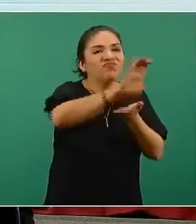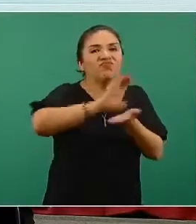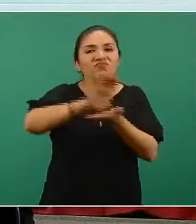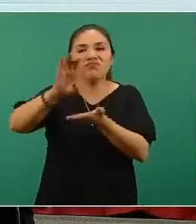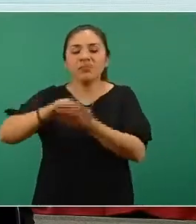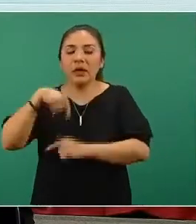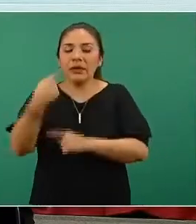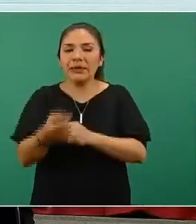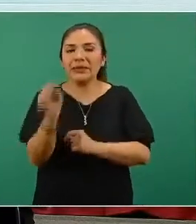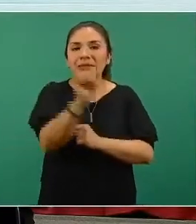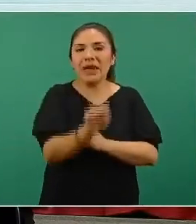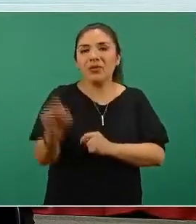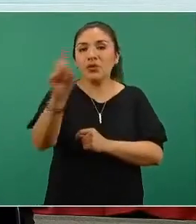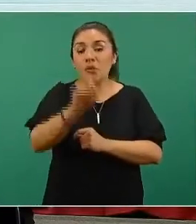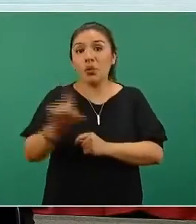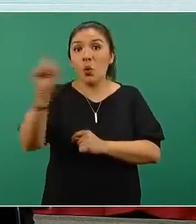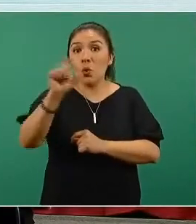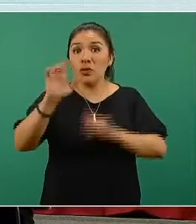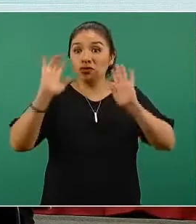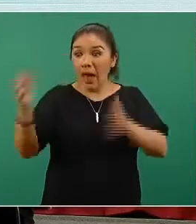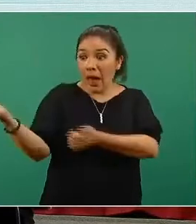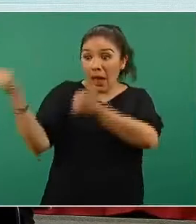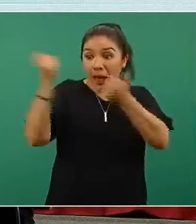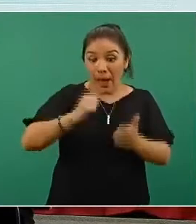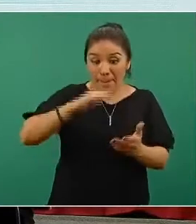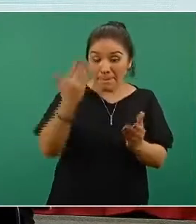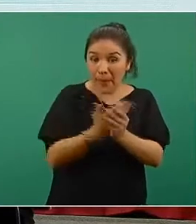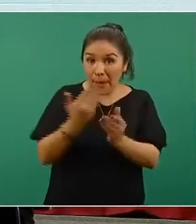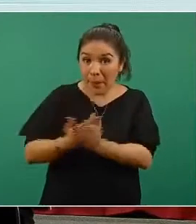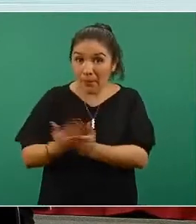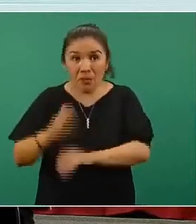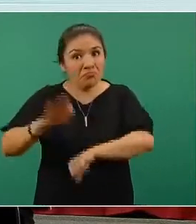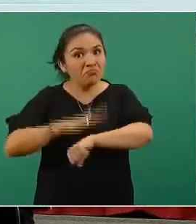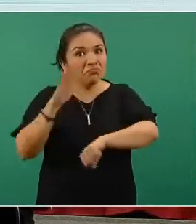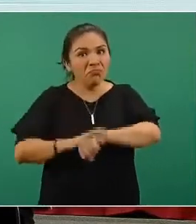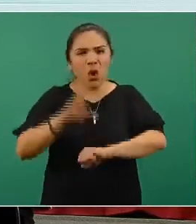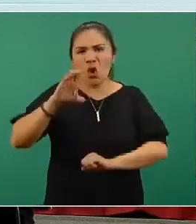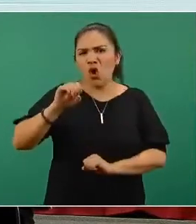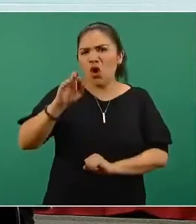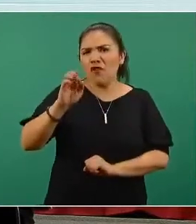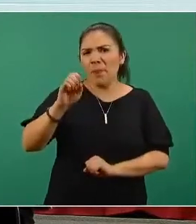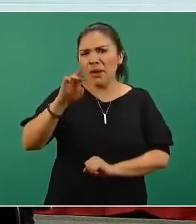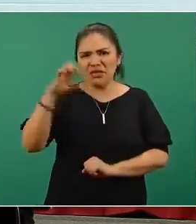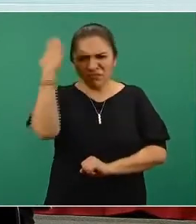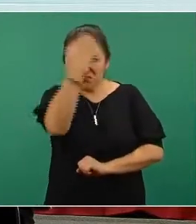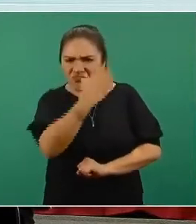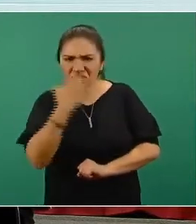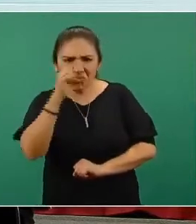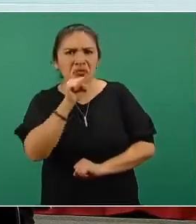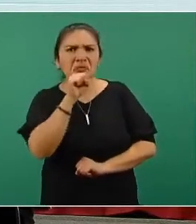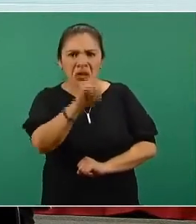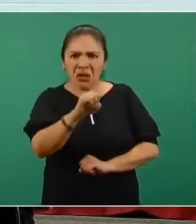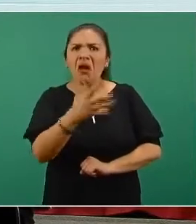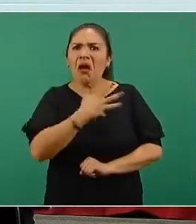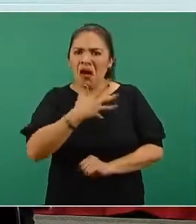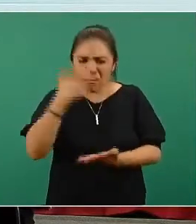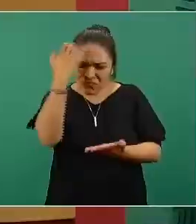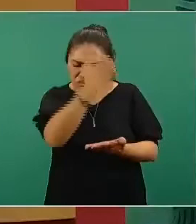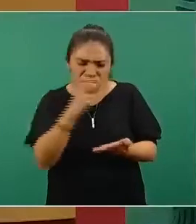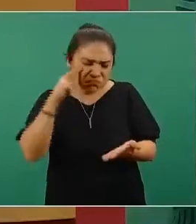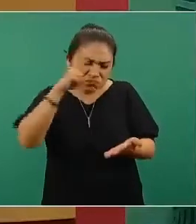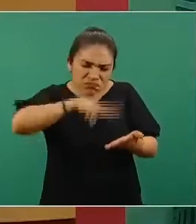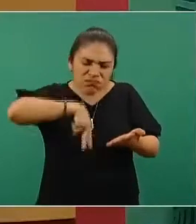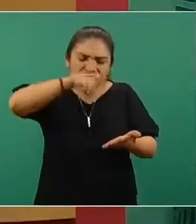durante el fin de semana, porque una vez que se recibió, se acreditó y COFEPRIS evaluó las pruebas